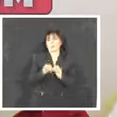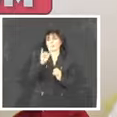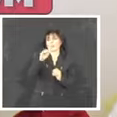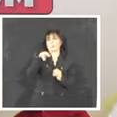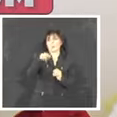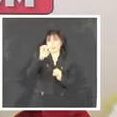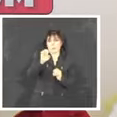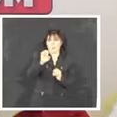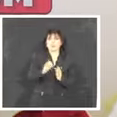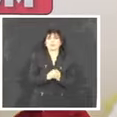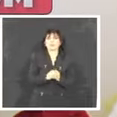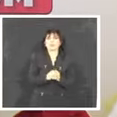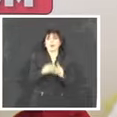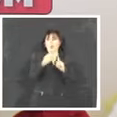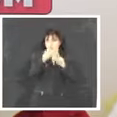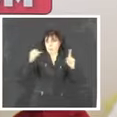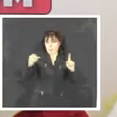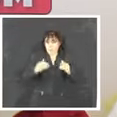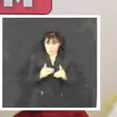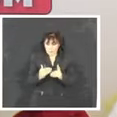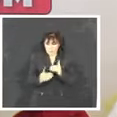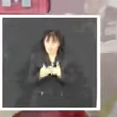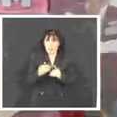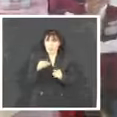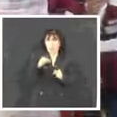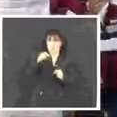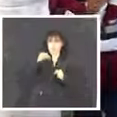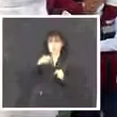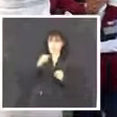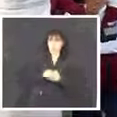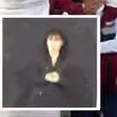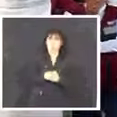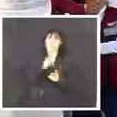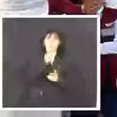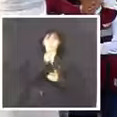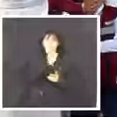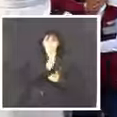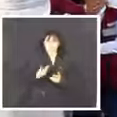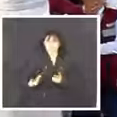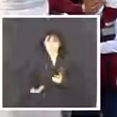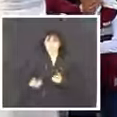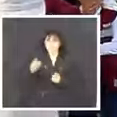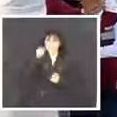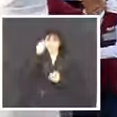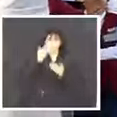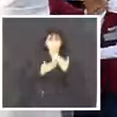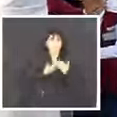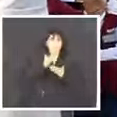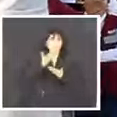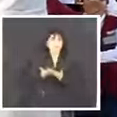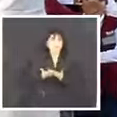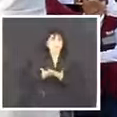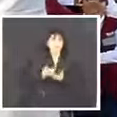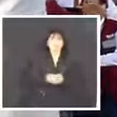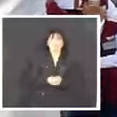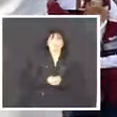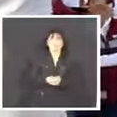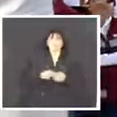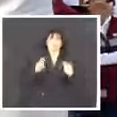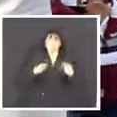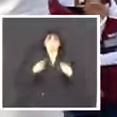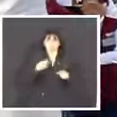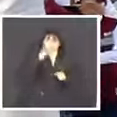hay una propuesta que envió el presidente de la República. ¿Qué es mejor? Que a los consejeros del INE los